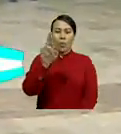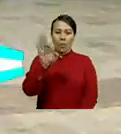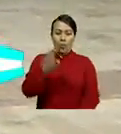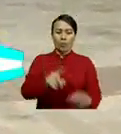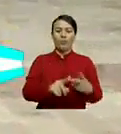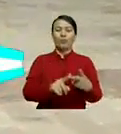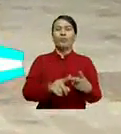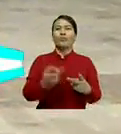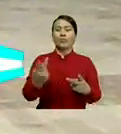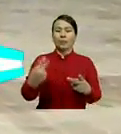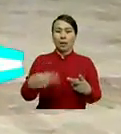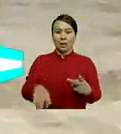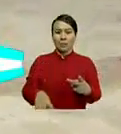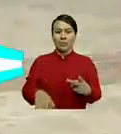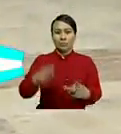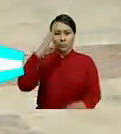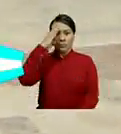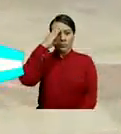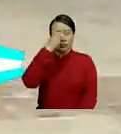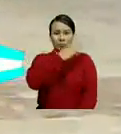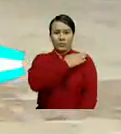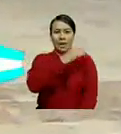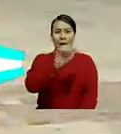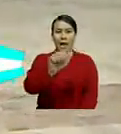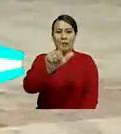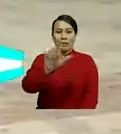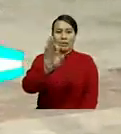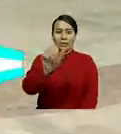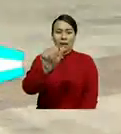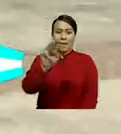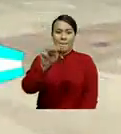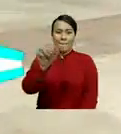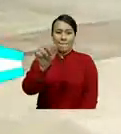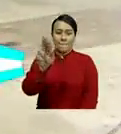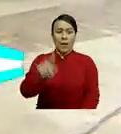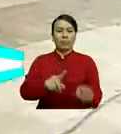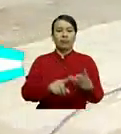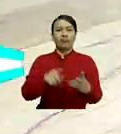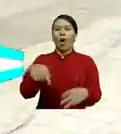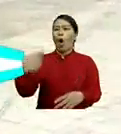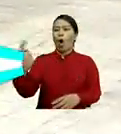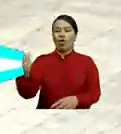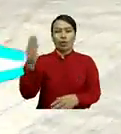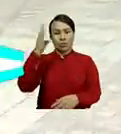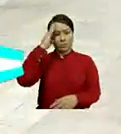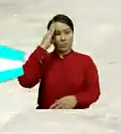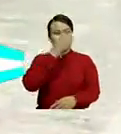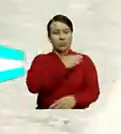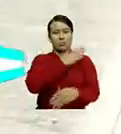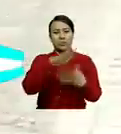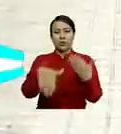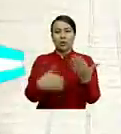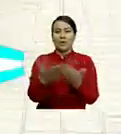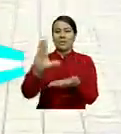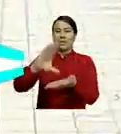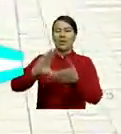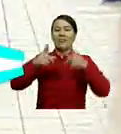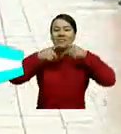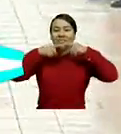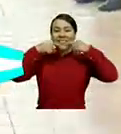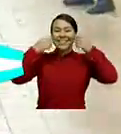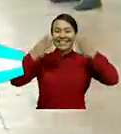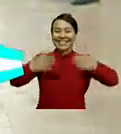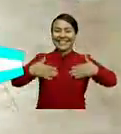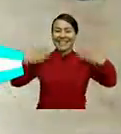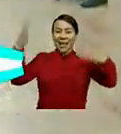de la Academia Naval Altamar, la Naval Visión, y entre otras de la ciudad, que están contentos, con